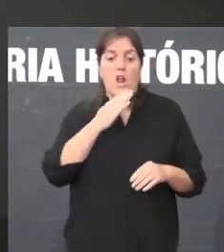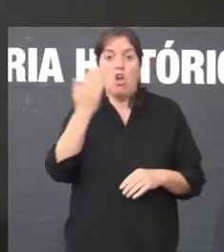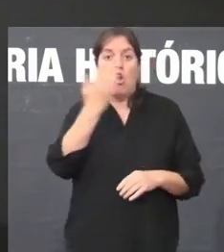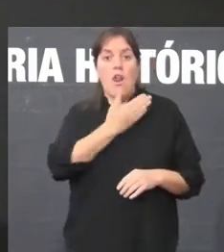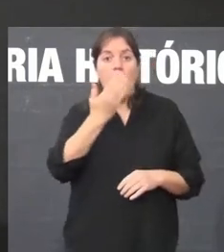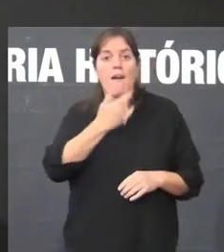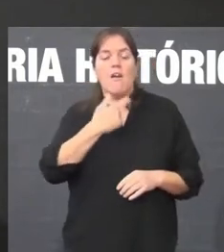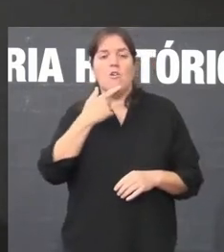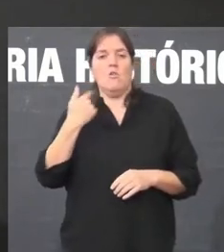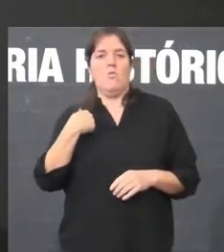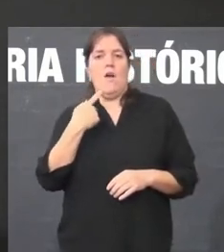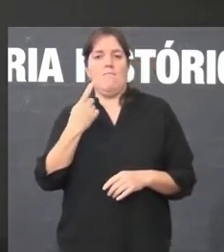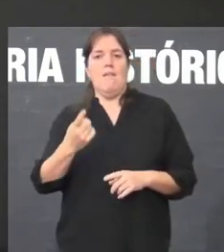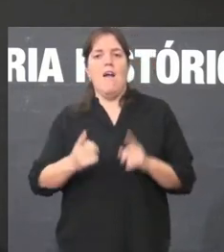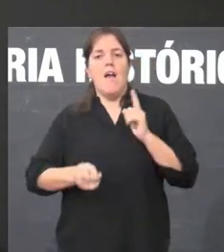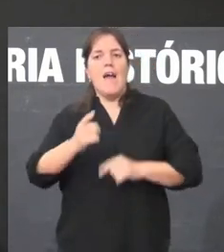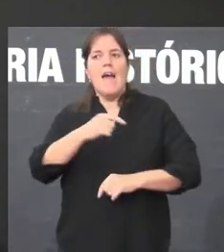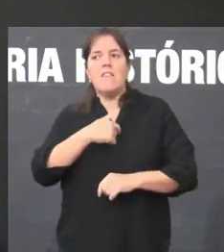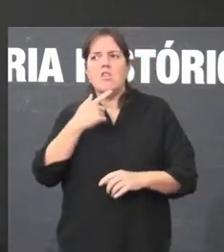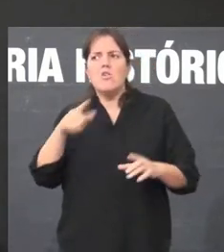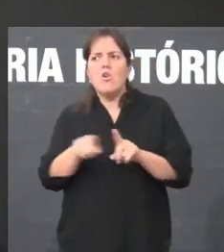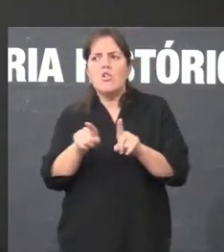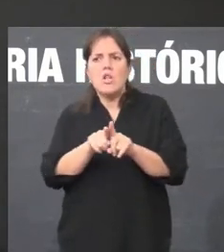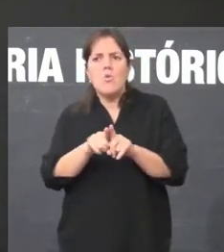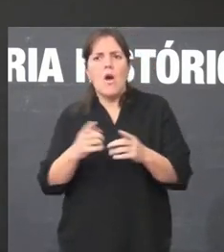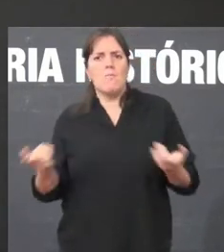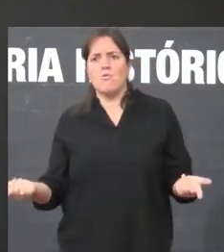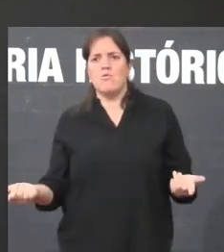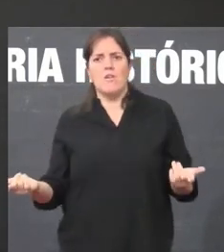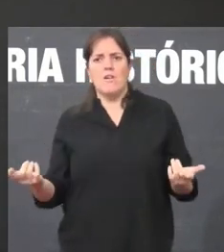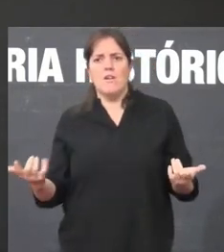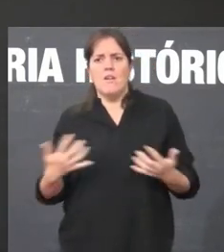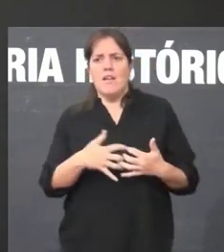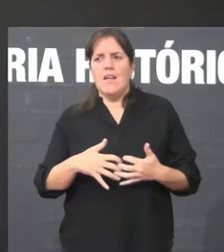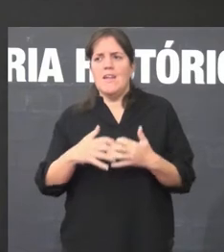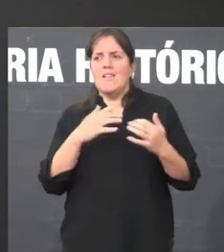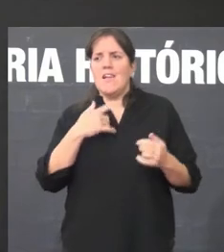escuela, ejército, y aún seguimos ahí. Y perdón si me he alargado un poco.